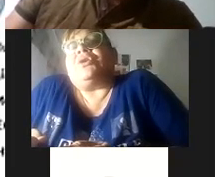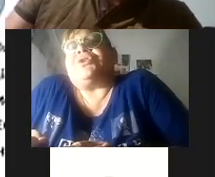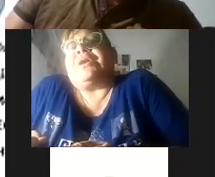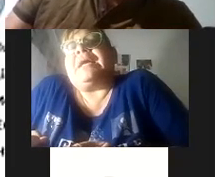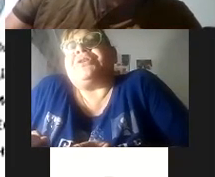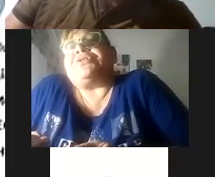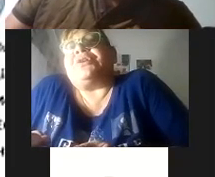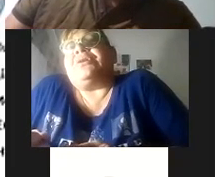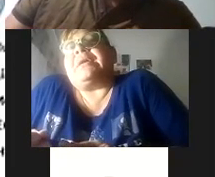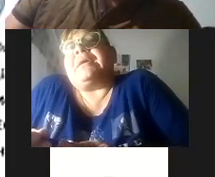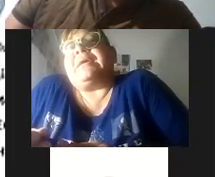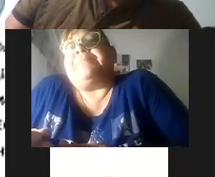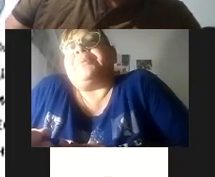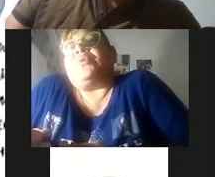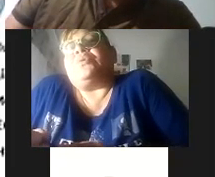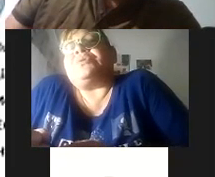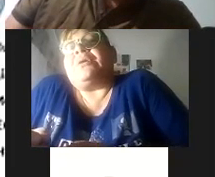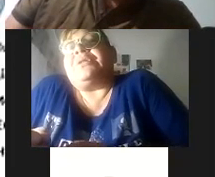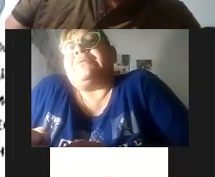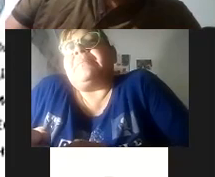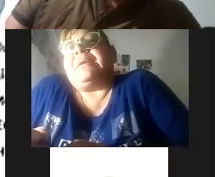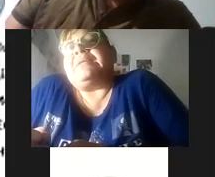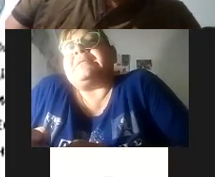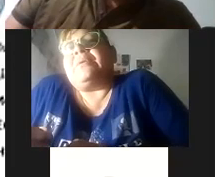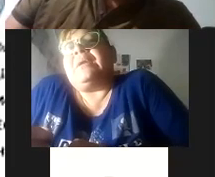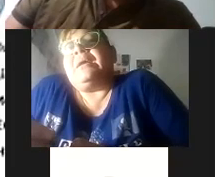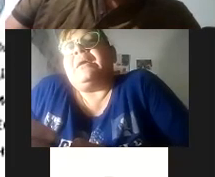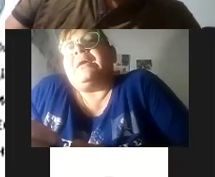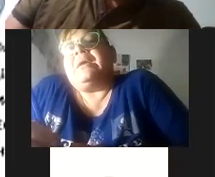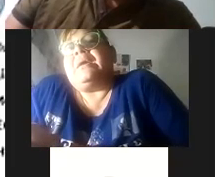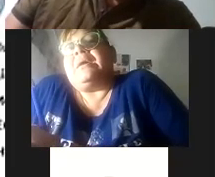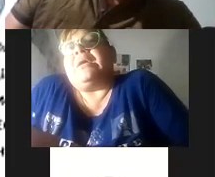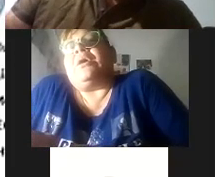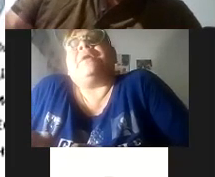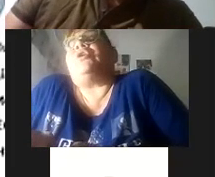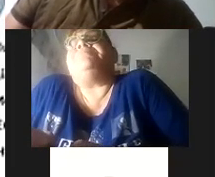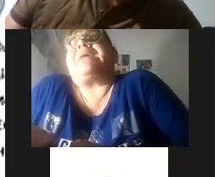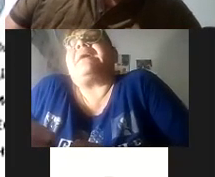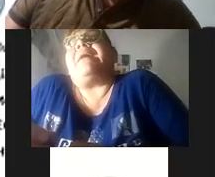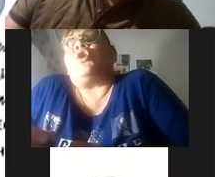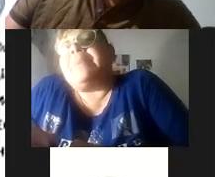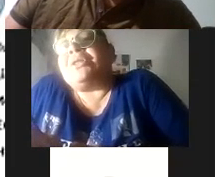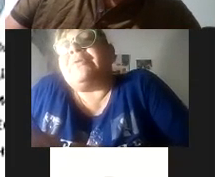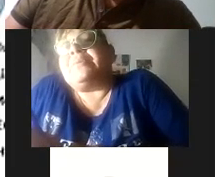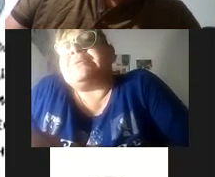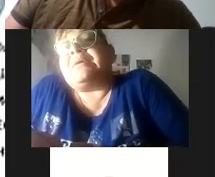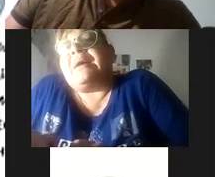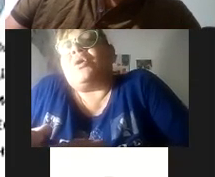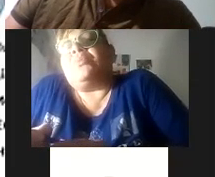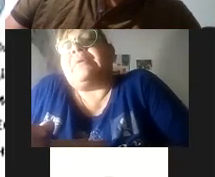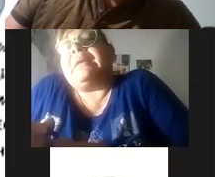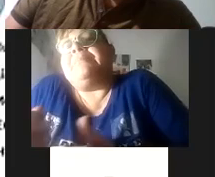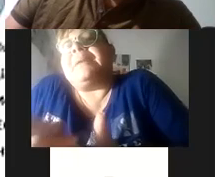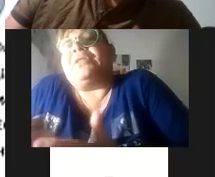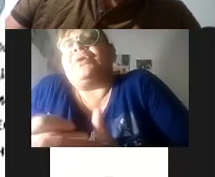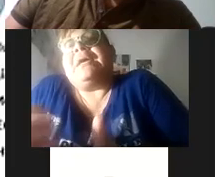vamos. Y los osteoclastos son los que producen continuamente células y no, que van comiendo, vamos a decir, que van